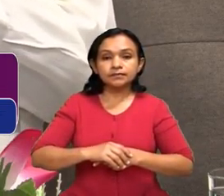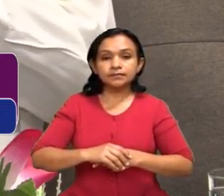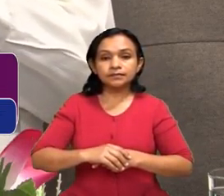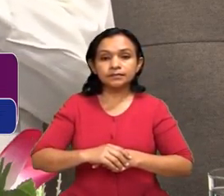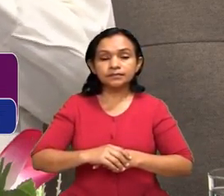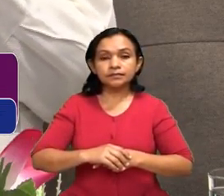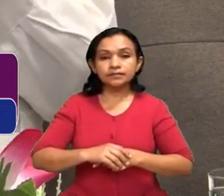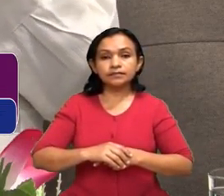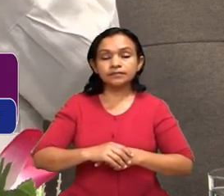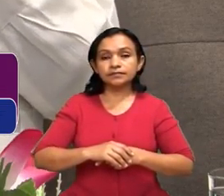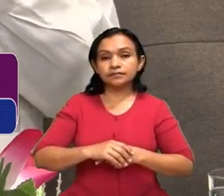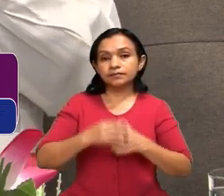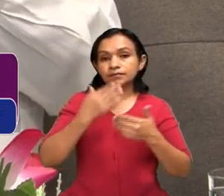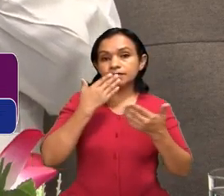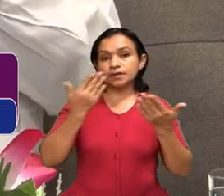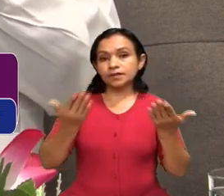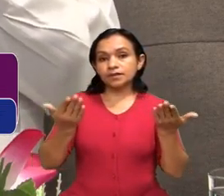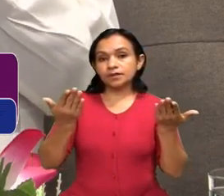Y bueno,